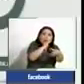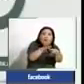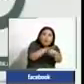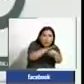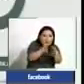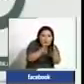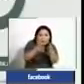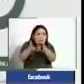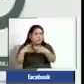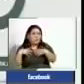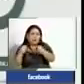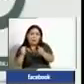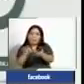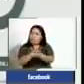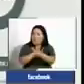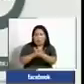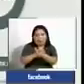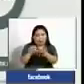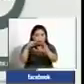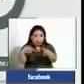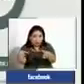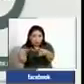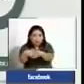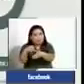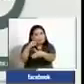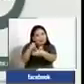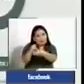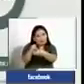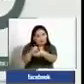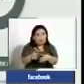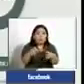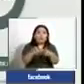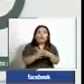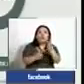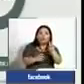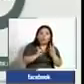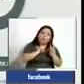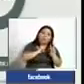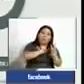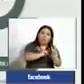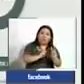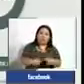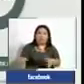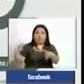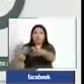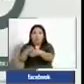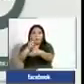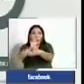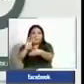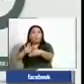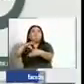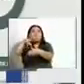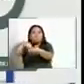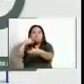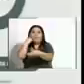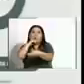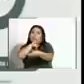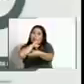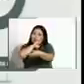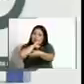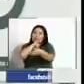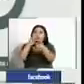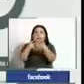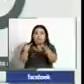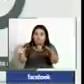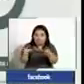el COVID-19 se ha recuperado. Siempre se reportan 2 fallecidos, 44 casos activos, 46 entonces, como